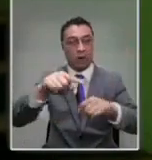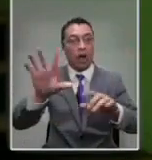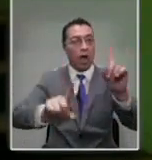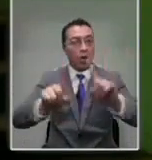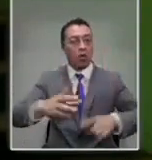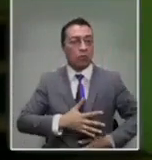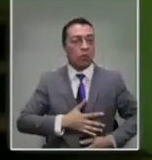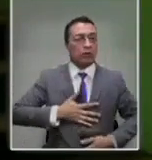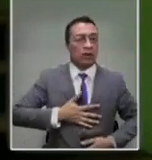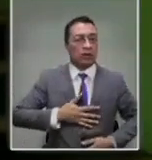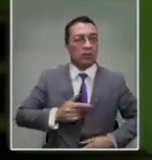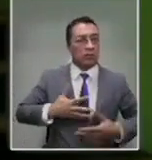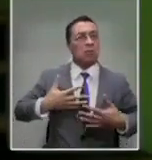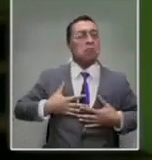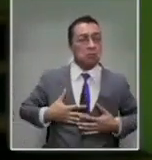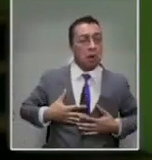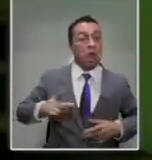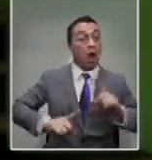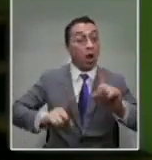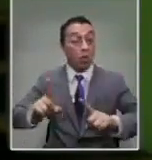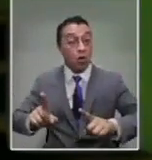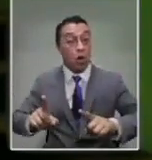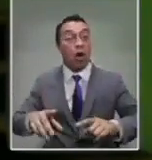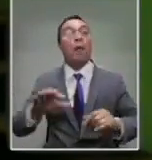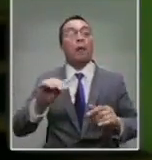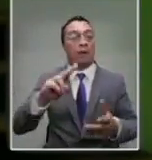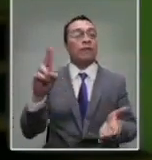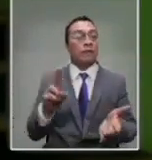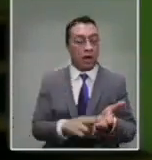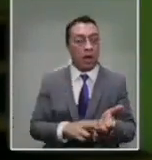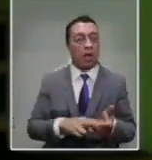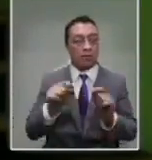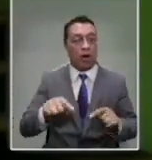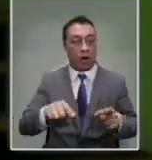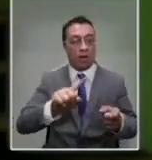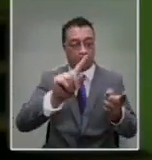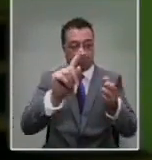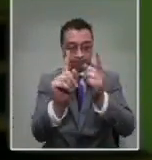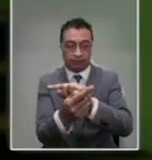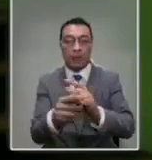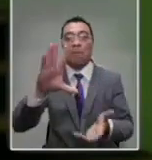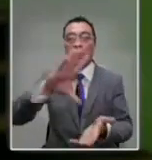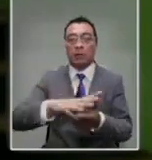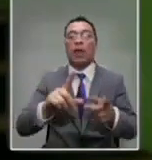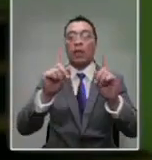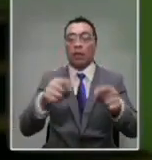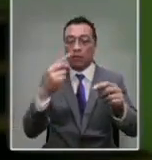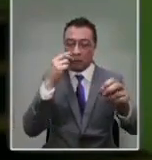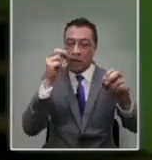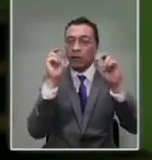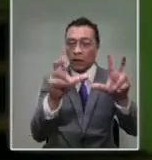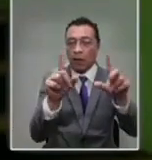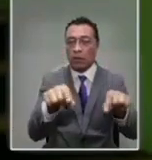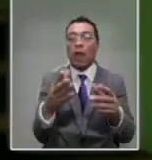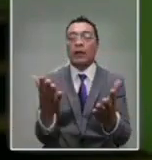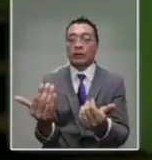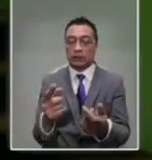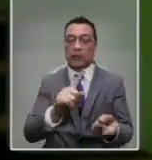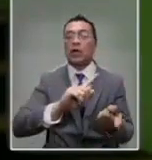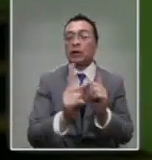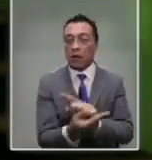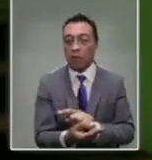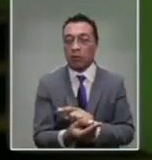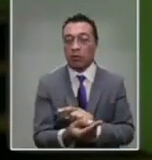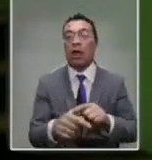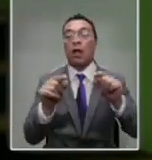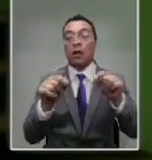que algunos perciben con cierta alarma, pero lo cierto es que estamos adaptándonos y como país debemos atender a esta